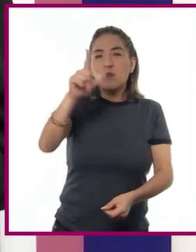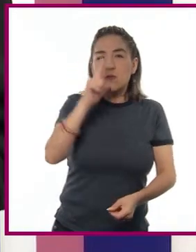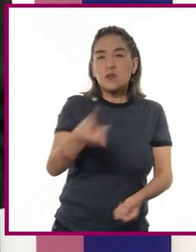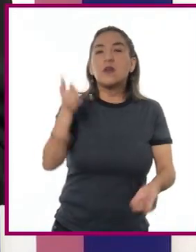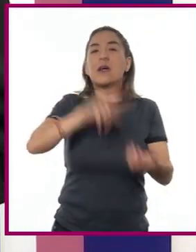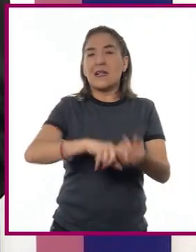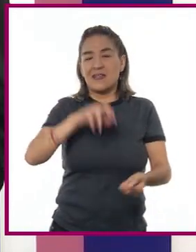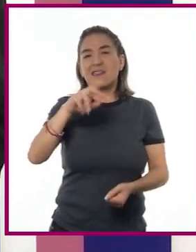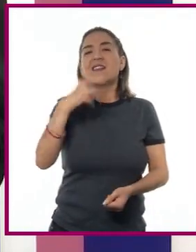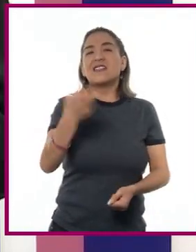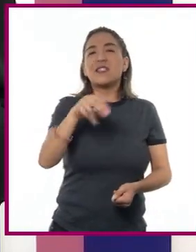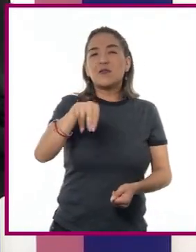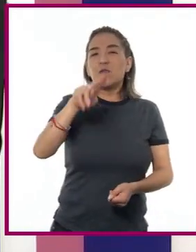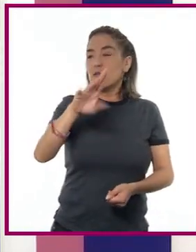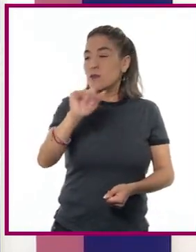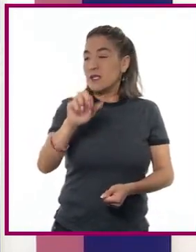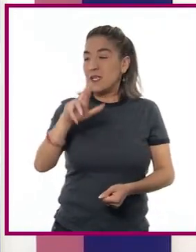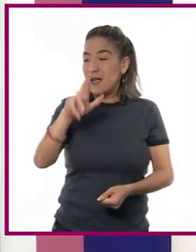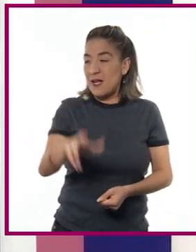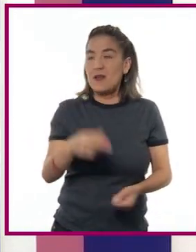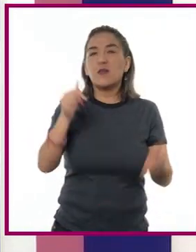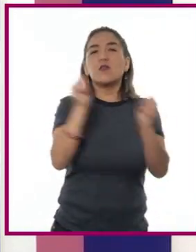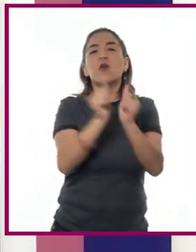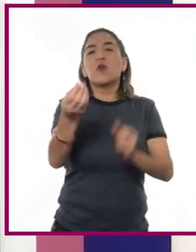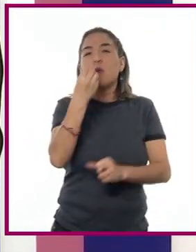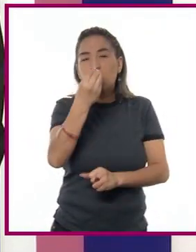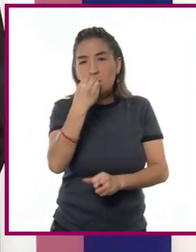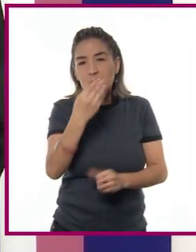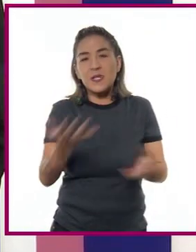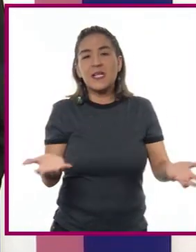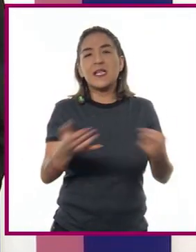reactores nucleares. En alimentos también,